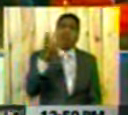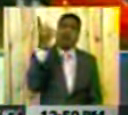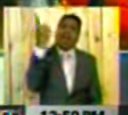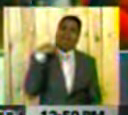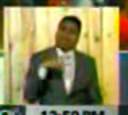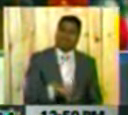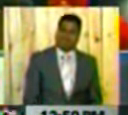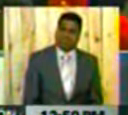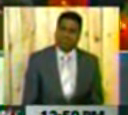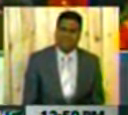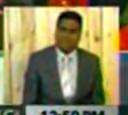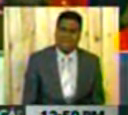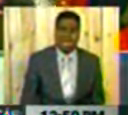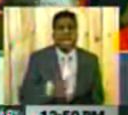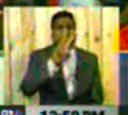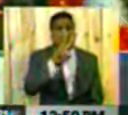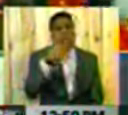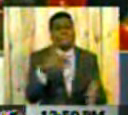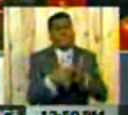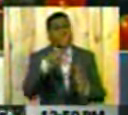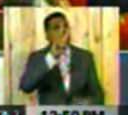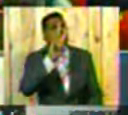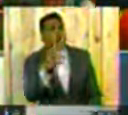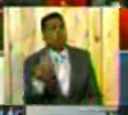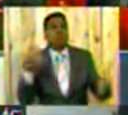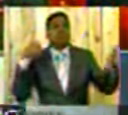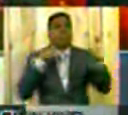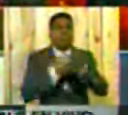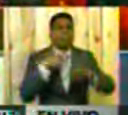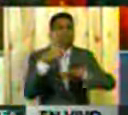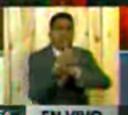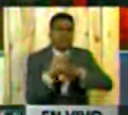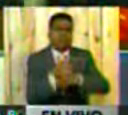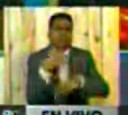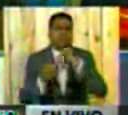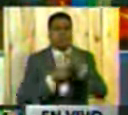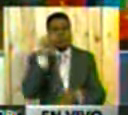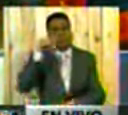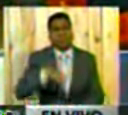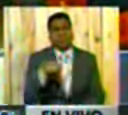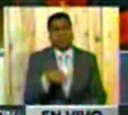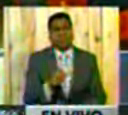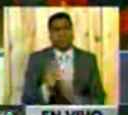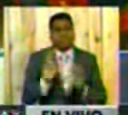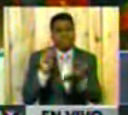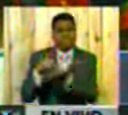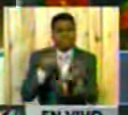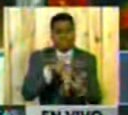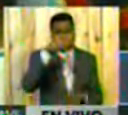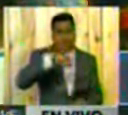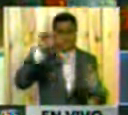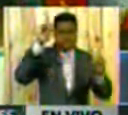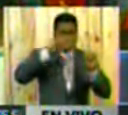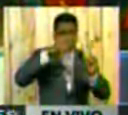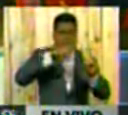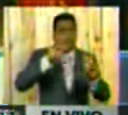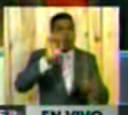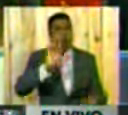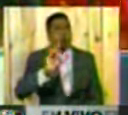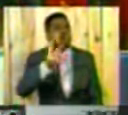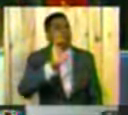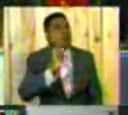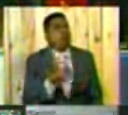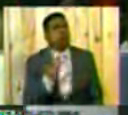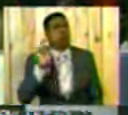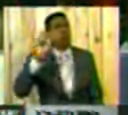pequeñito, pero en el 2002, gracias a un golpe de Estado que dieron en Venezuela, donde participó este canal, Globovisión y otros medios de